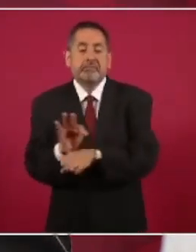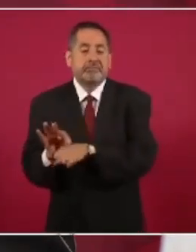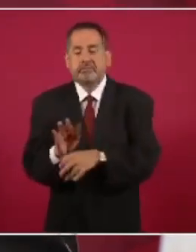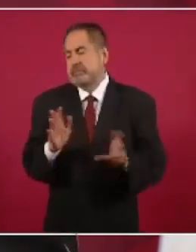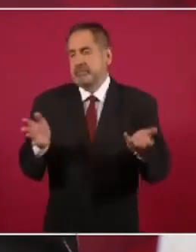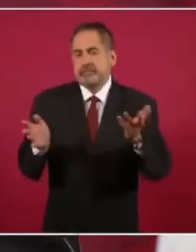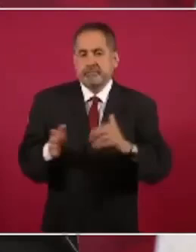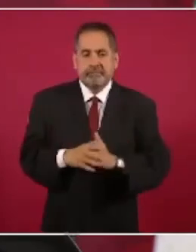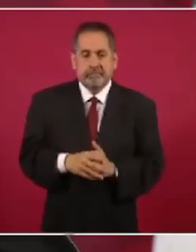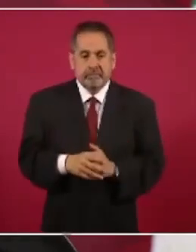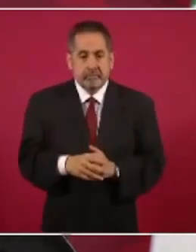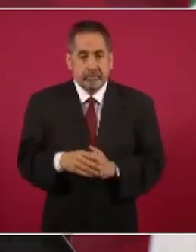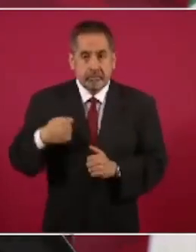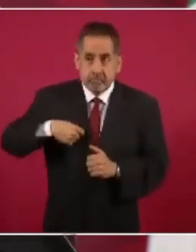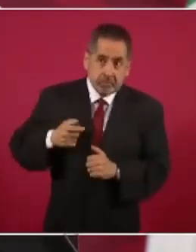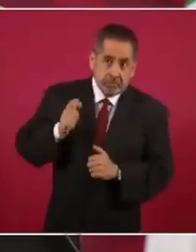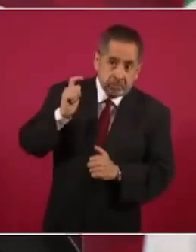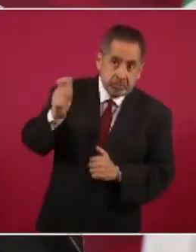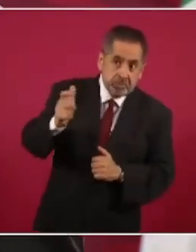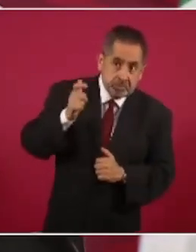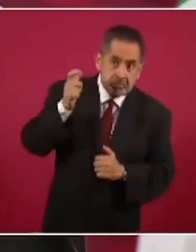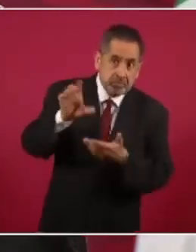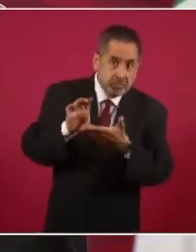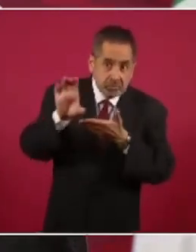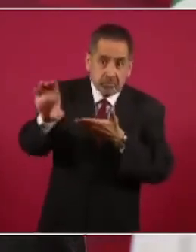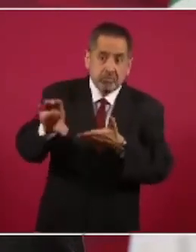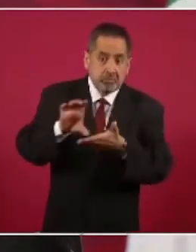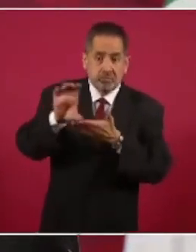Y cuando digo nos cuestan mucho es